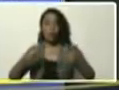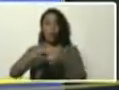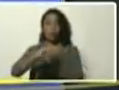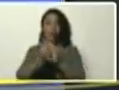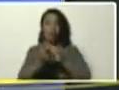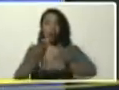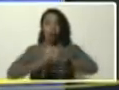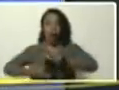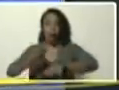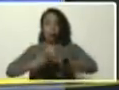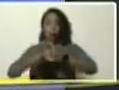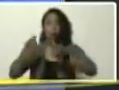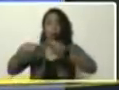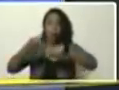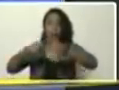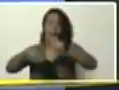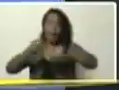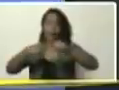comercial.